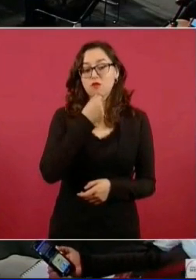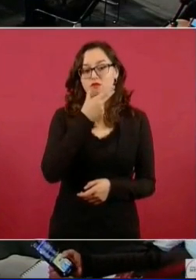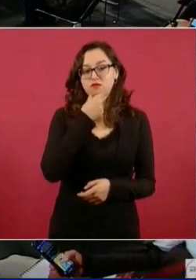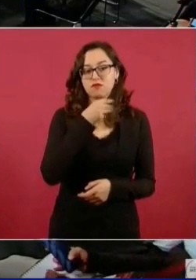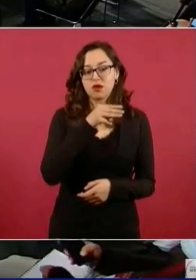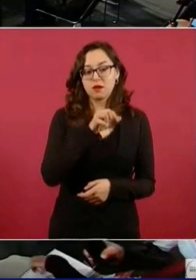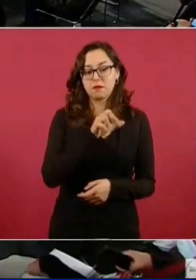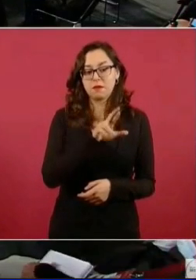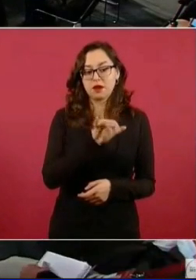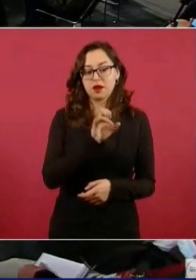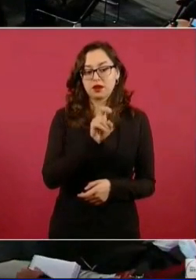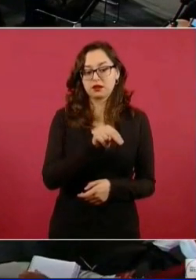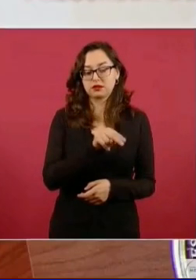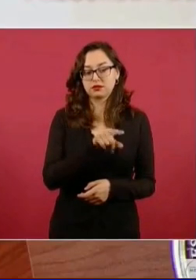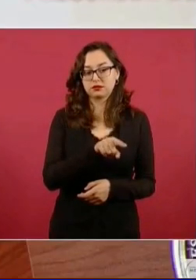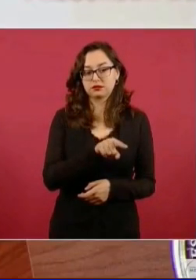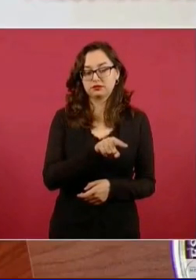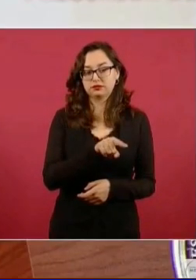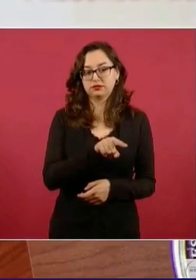le ayudó